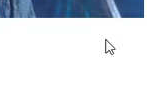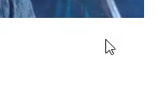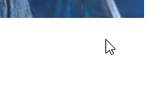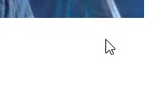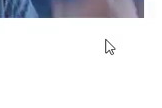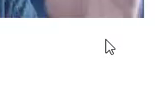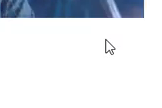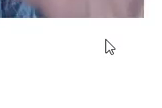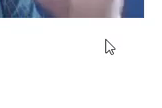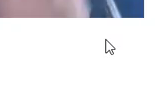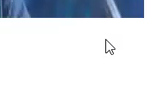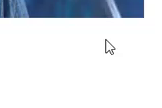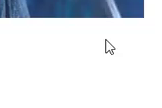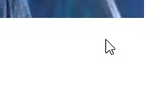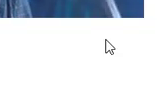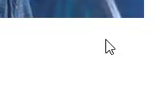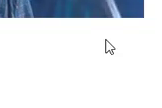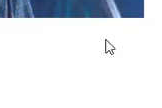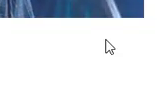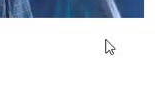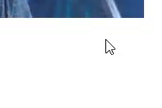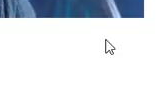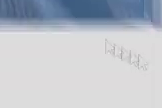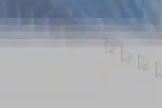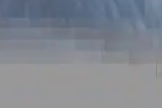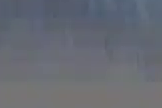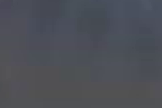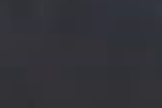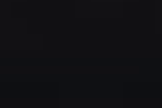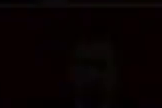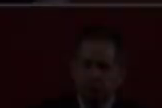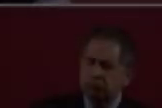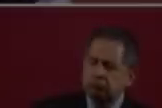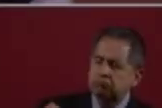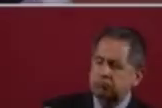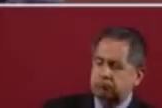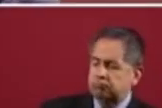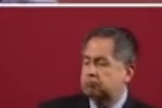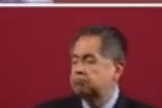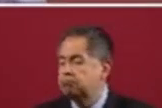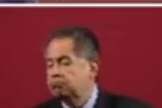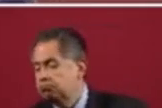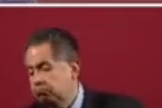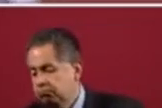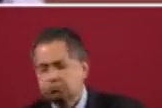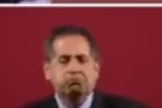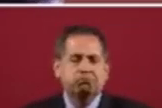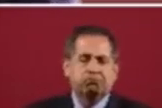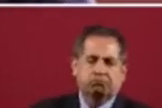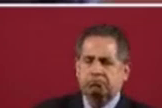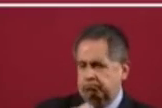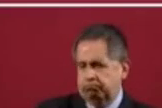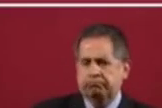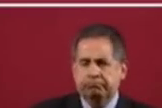y ya antes casi casi de terminar nuestro vídeo cage los progresistas